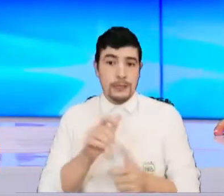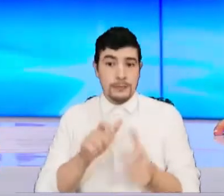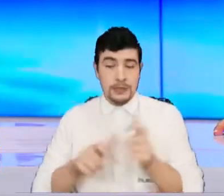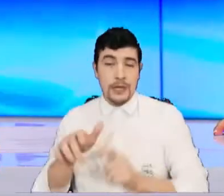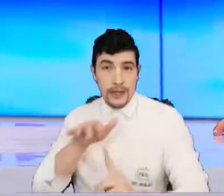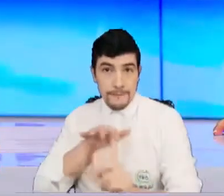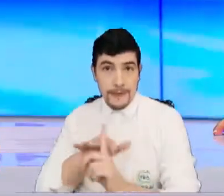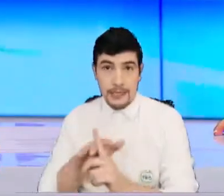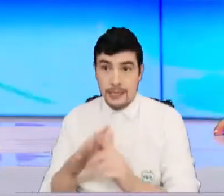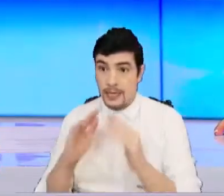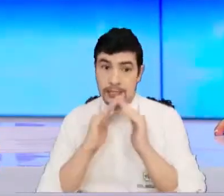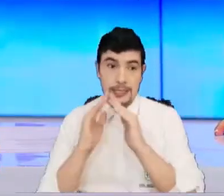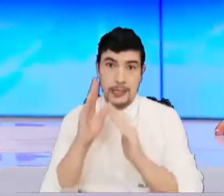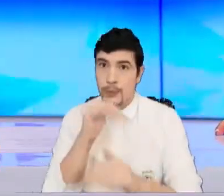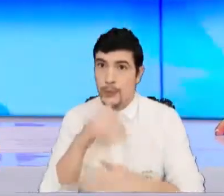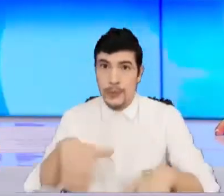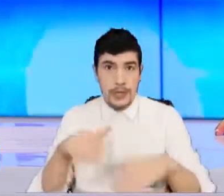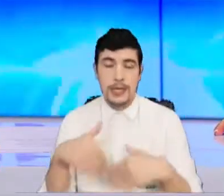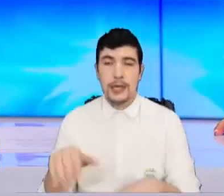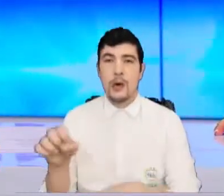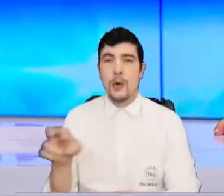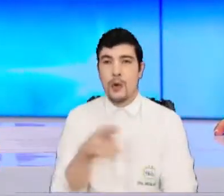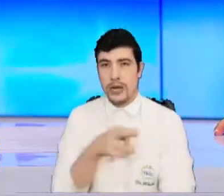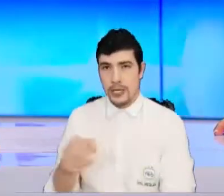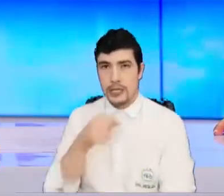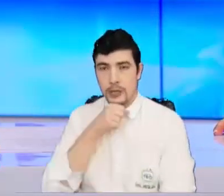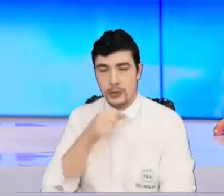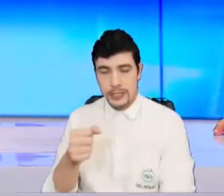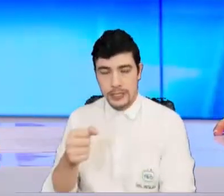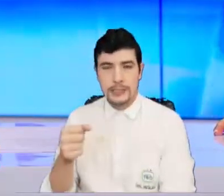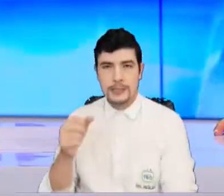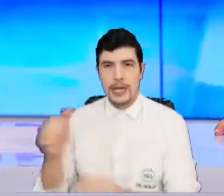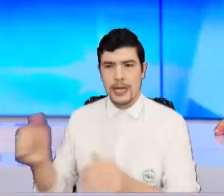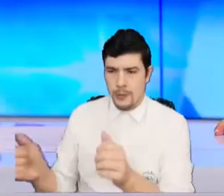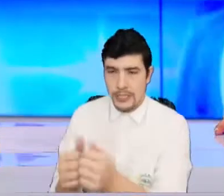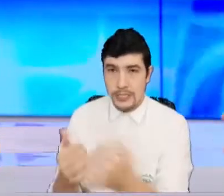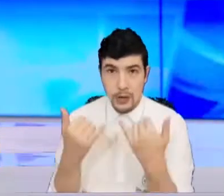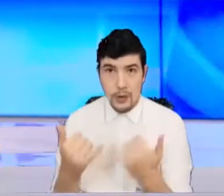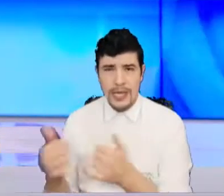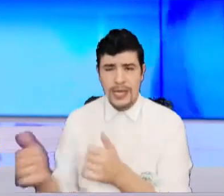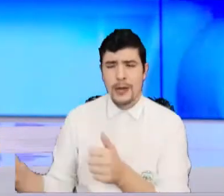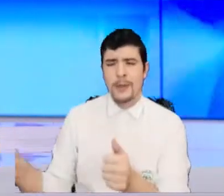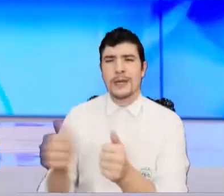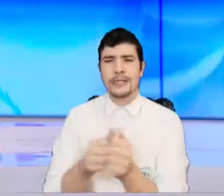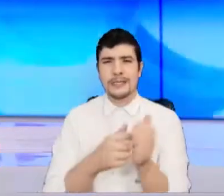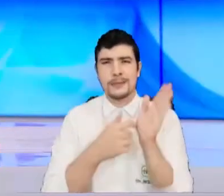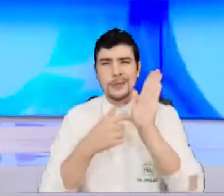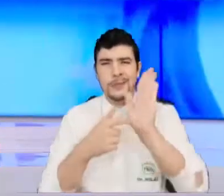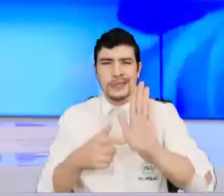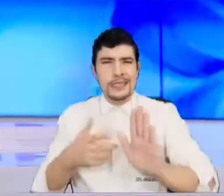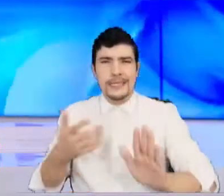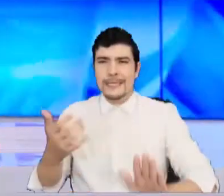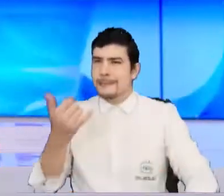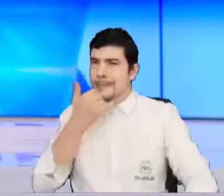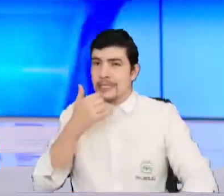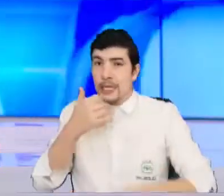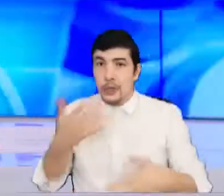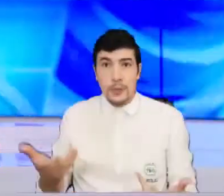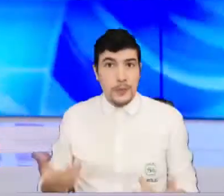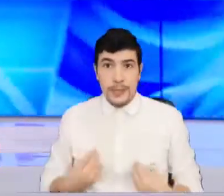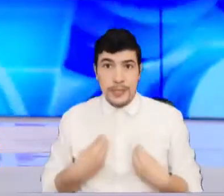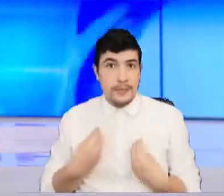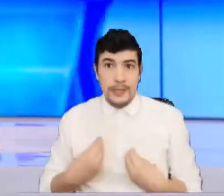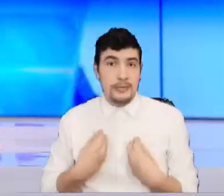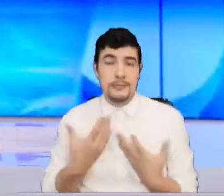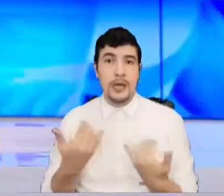acompañó el mismo día de la tragedia y hoy también los acompaña para contar cómo han vivido después de este triste 4 de abril. Pilar Mejía, ¿qué piden